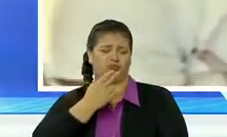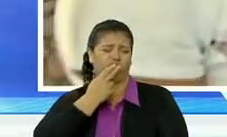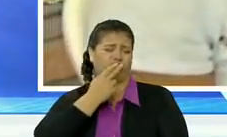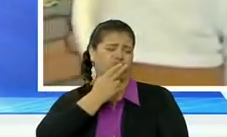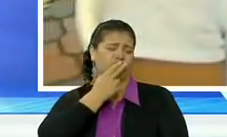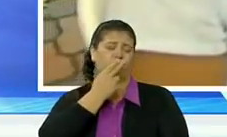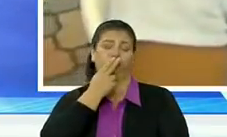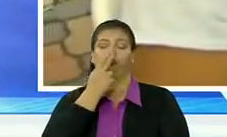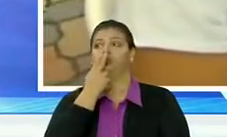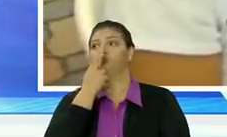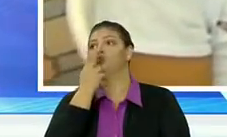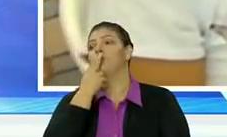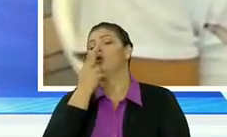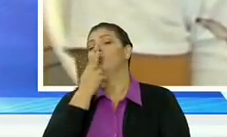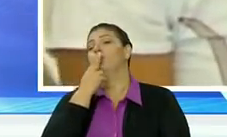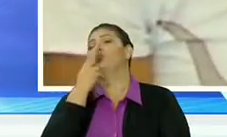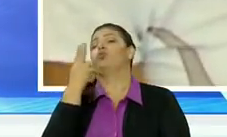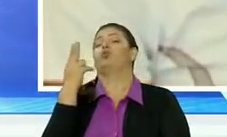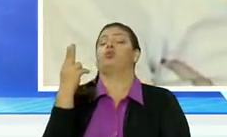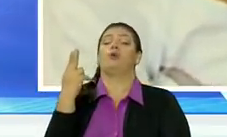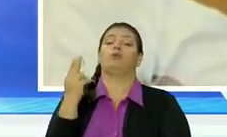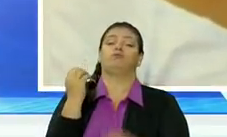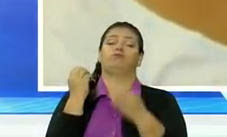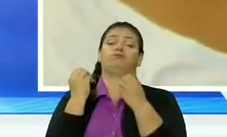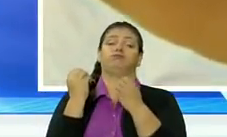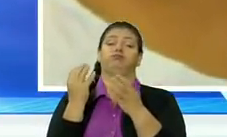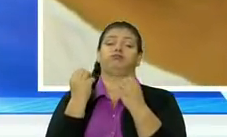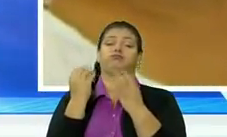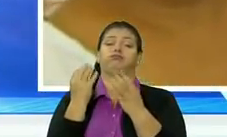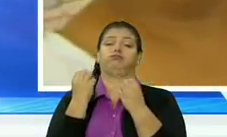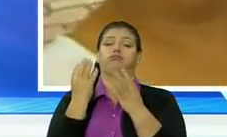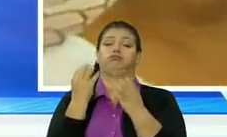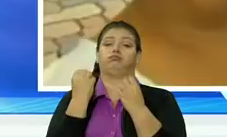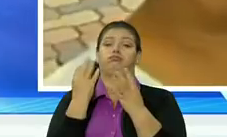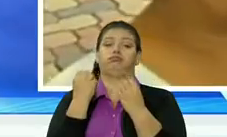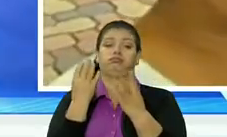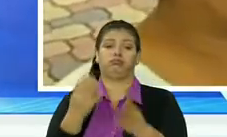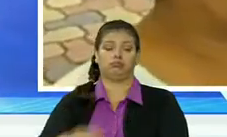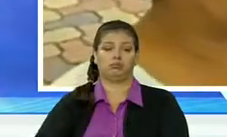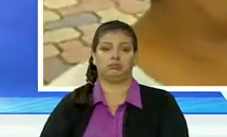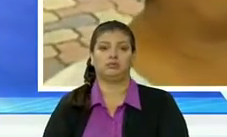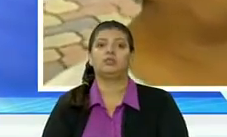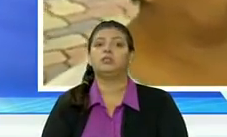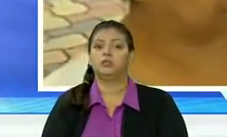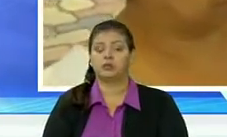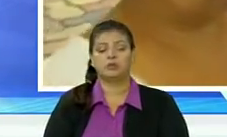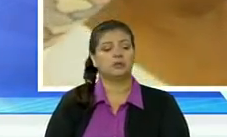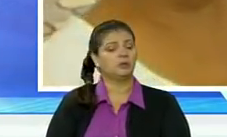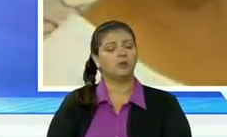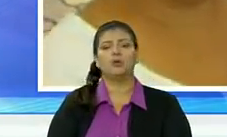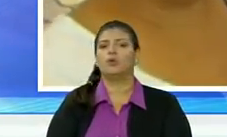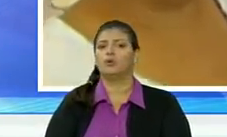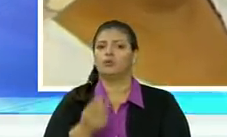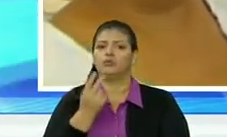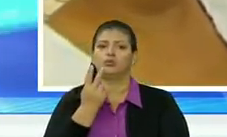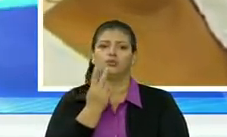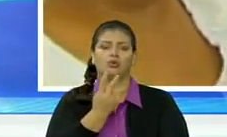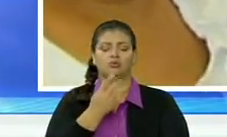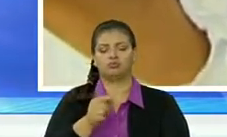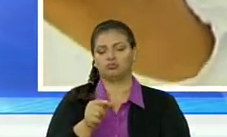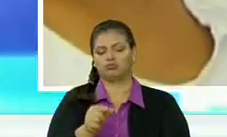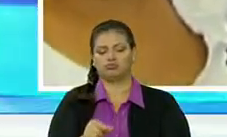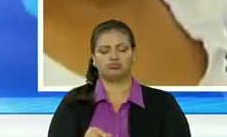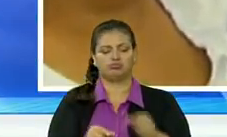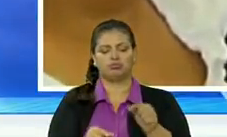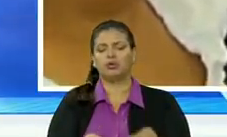error, fumaba tanto que a veces en el escritorio, yo estaba en un canal, tenía 2 cigarrillos prendidos o 3, no me daba cuenta. Claro. Y como